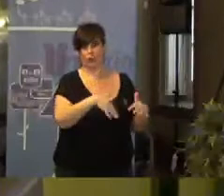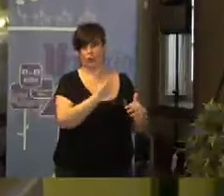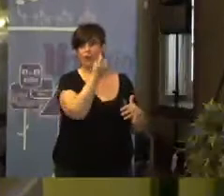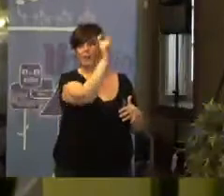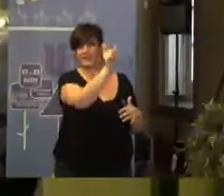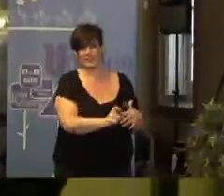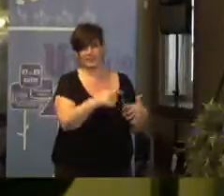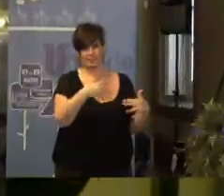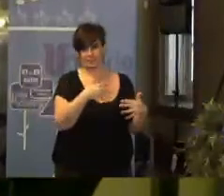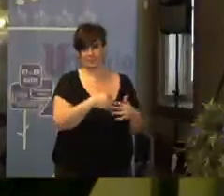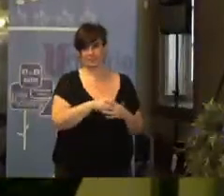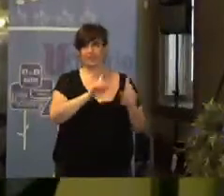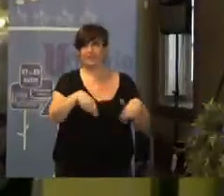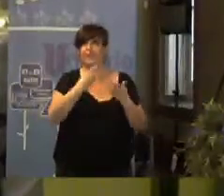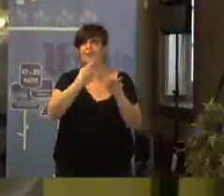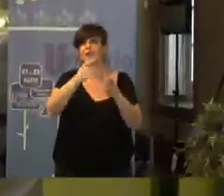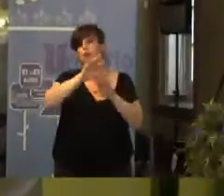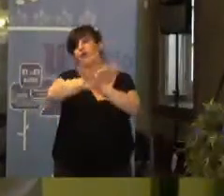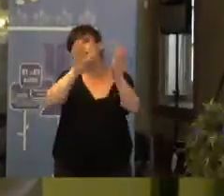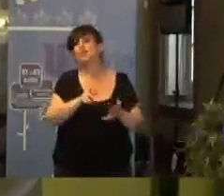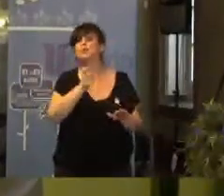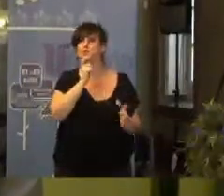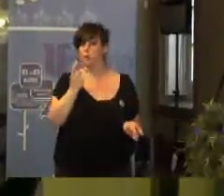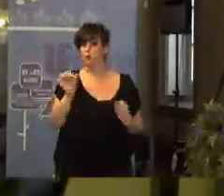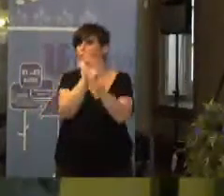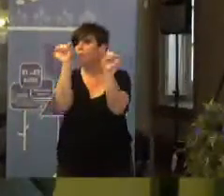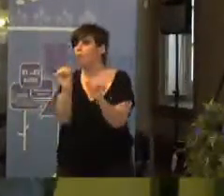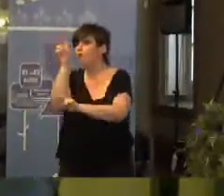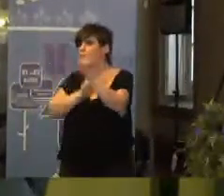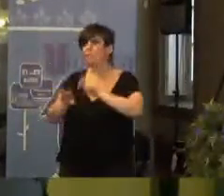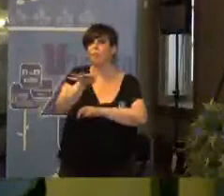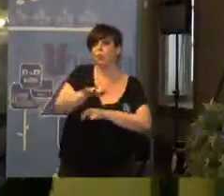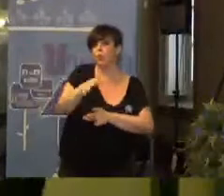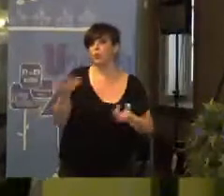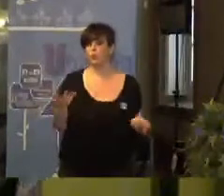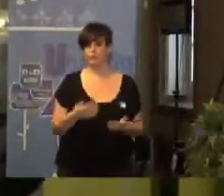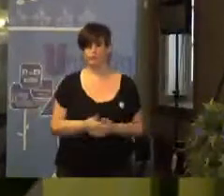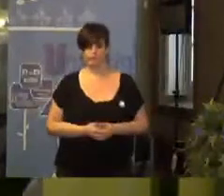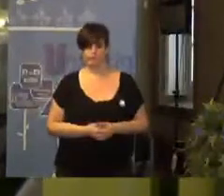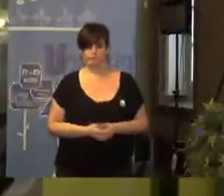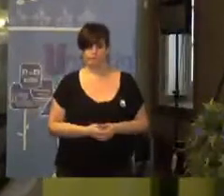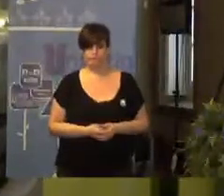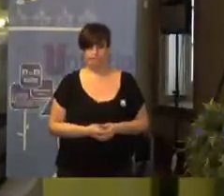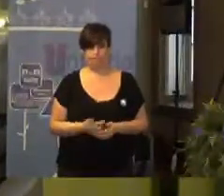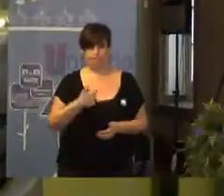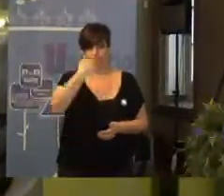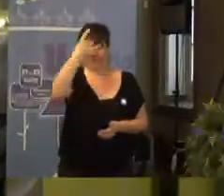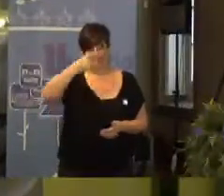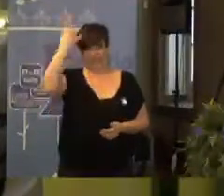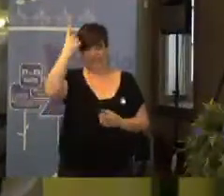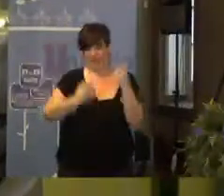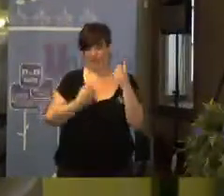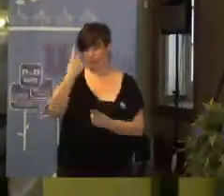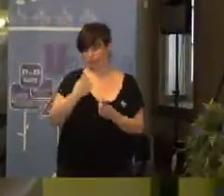se resolve isto en algún outro sitio? Que modelos hai? Bueno, eu teño un par de ideas, se queredes un